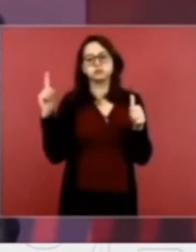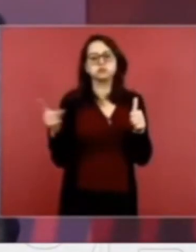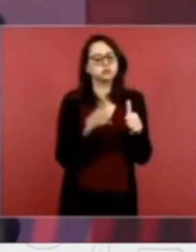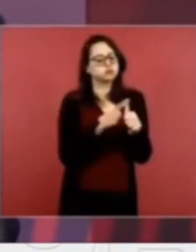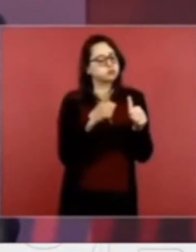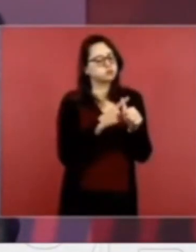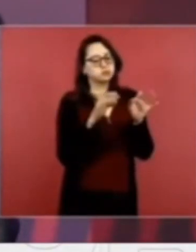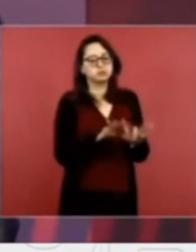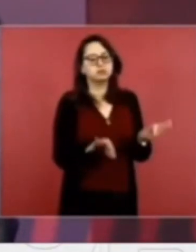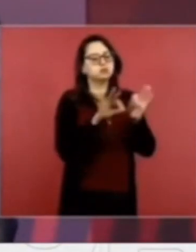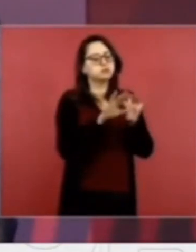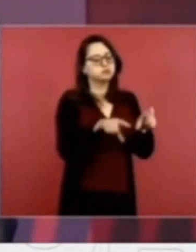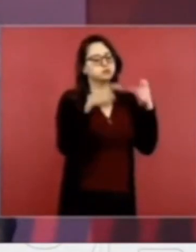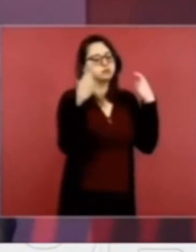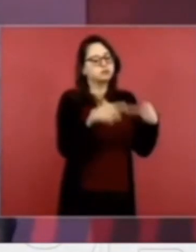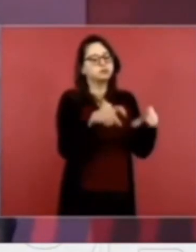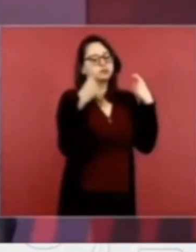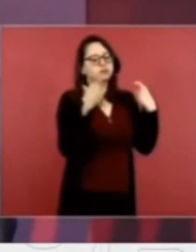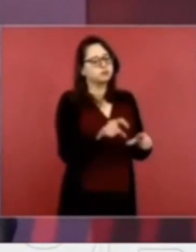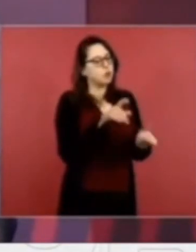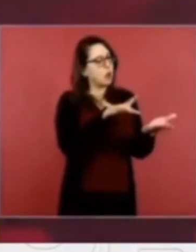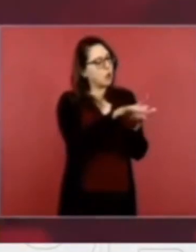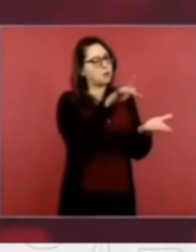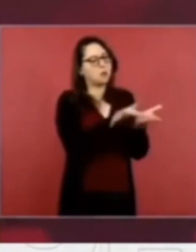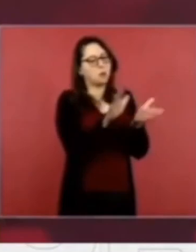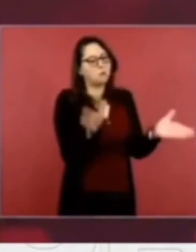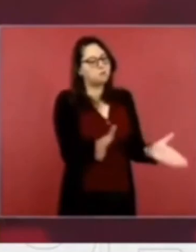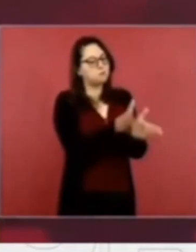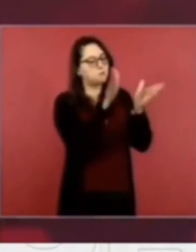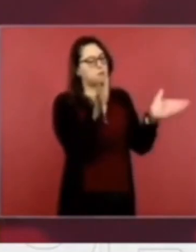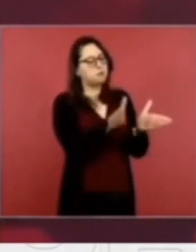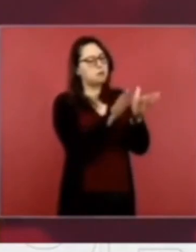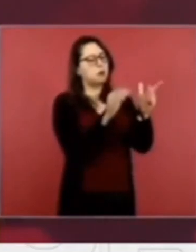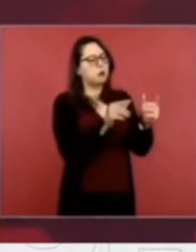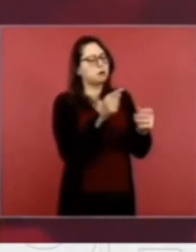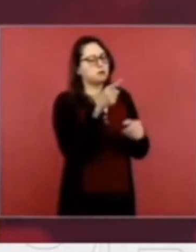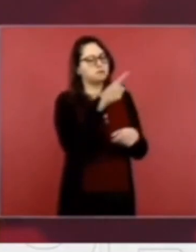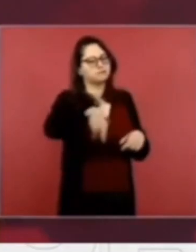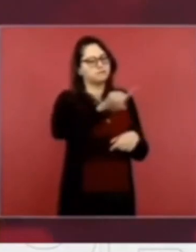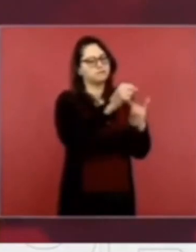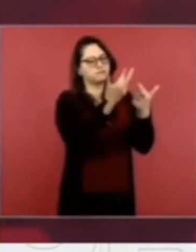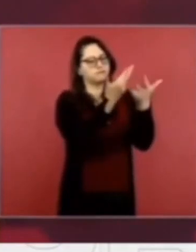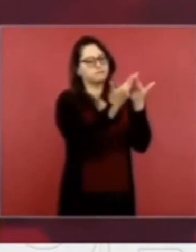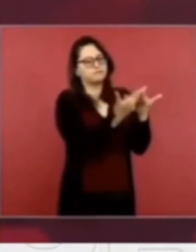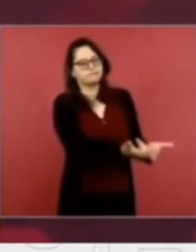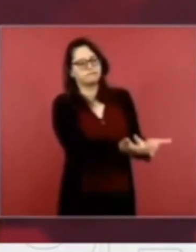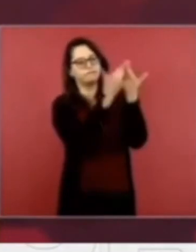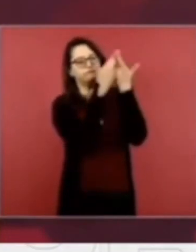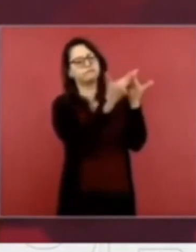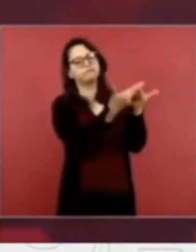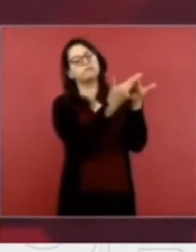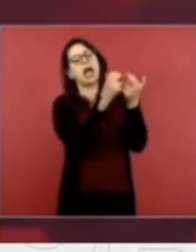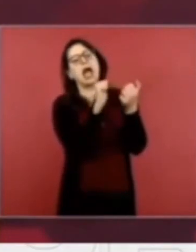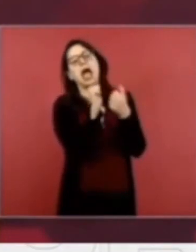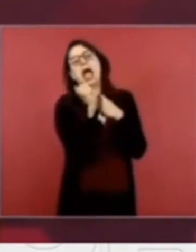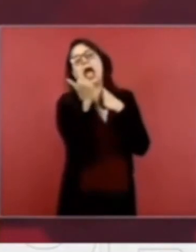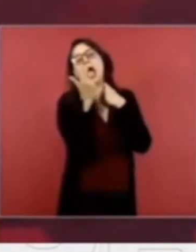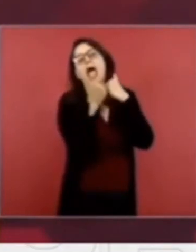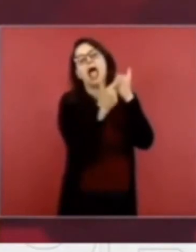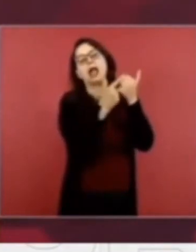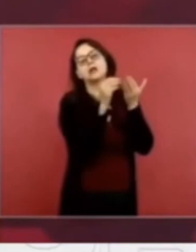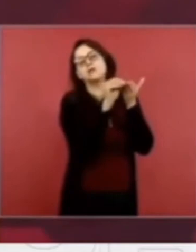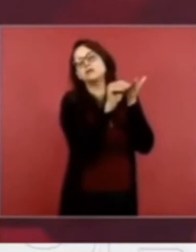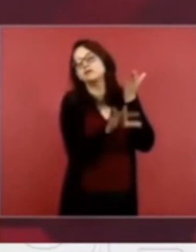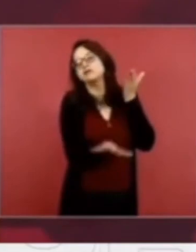si le iba bien a los de arriba, les iba a ir bien a los de abajo, porque si llovía fuerte arriba,